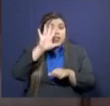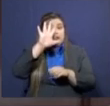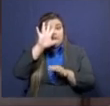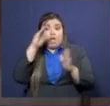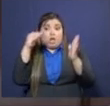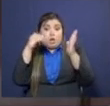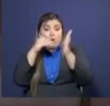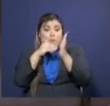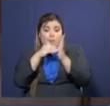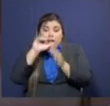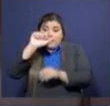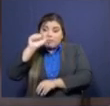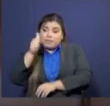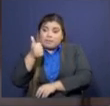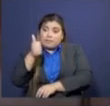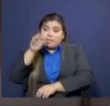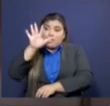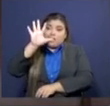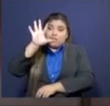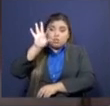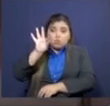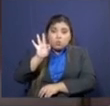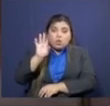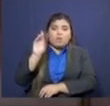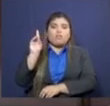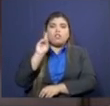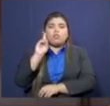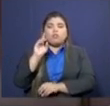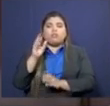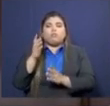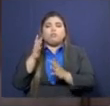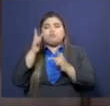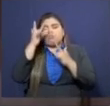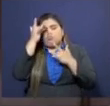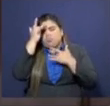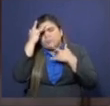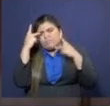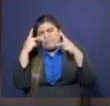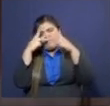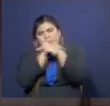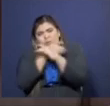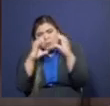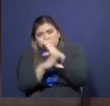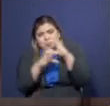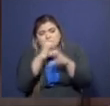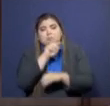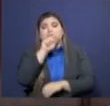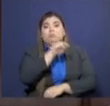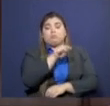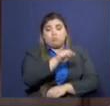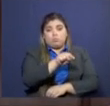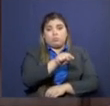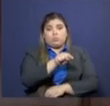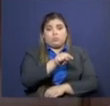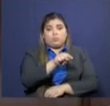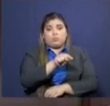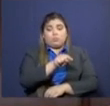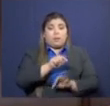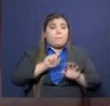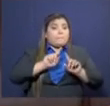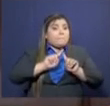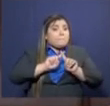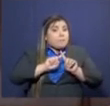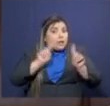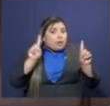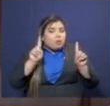5.019 pacientes en unidades de cuidados intensivos y en el mejor de